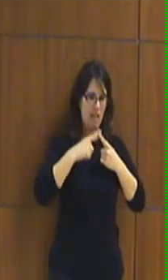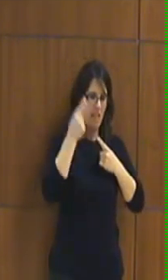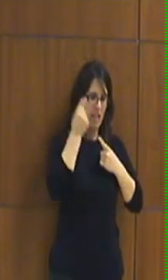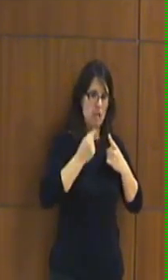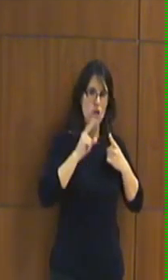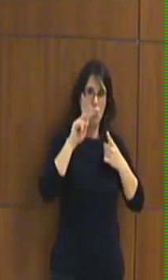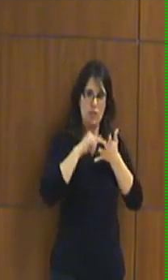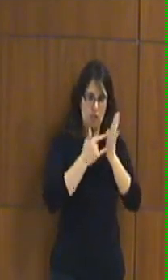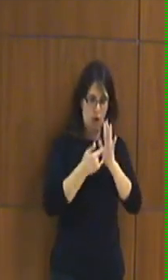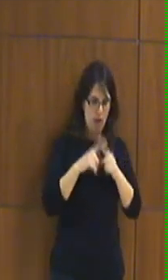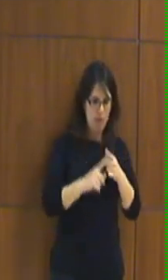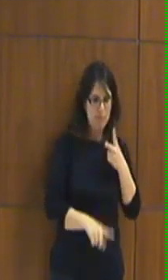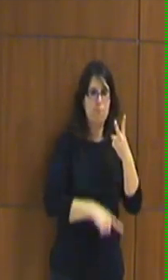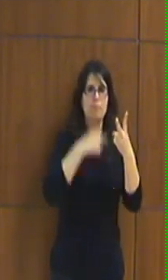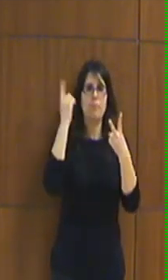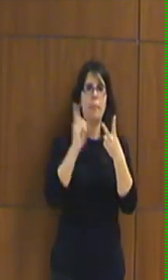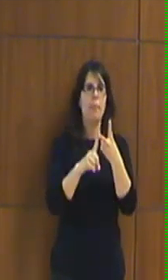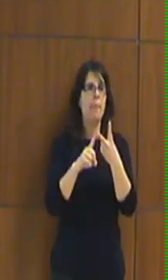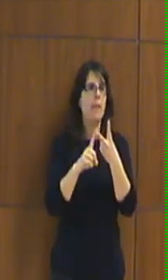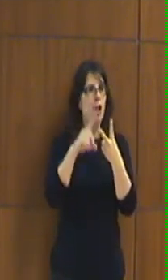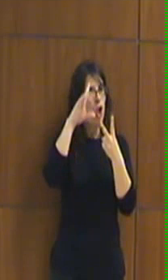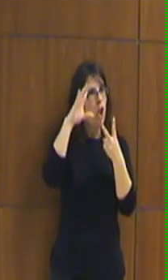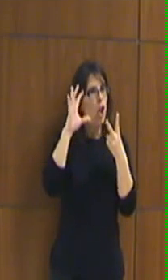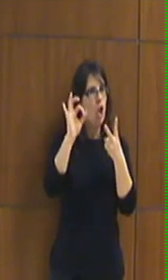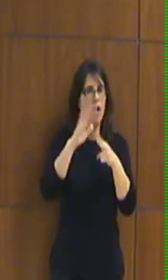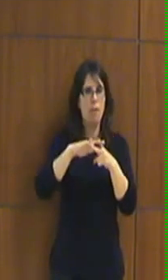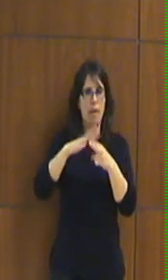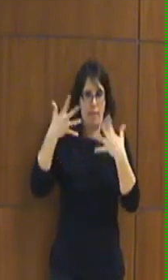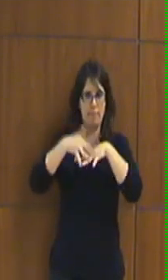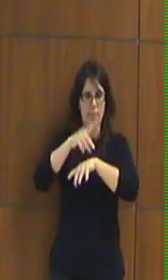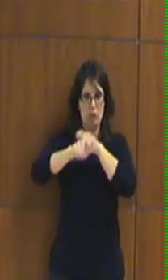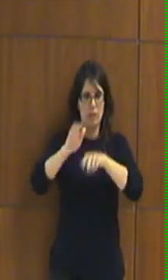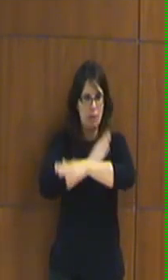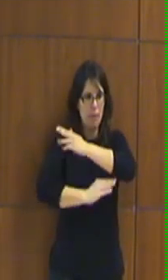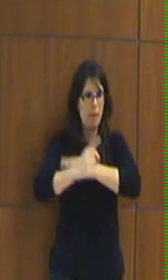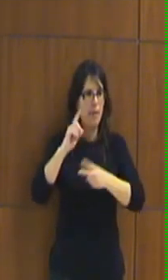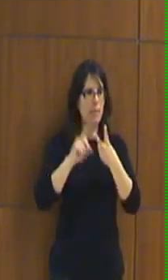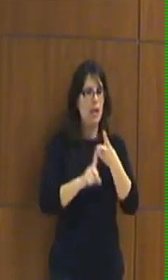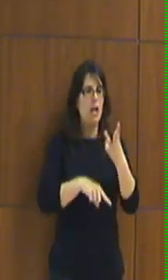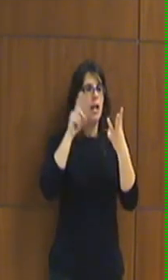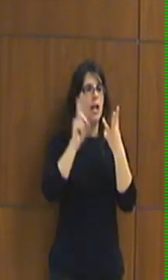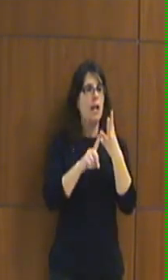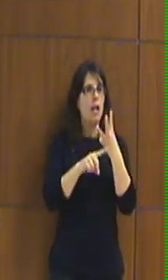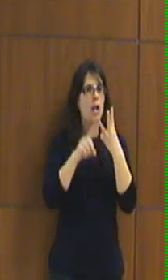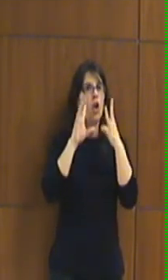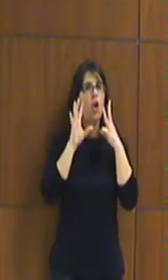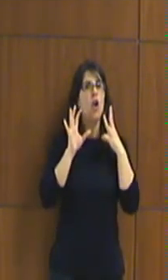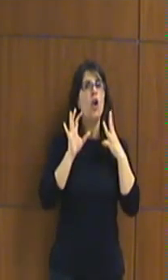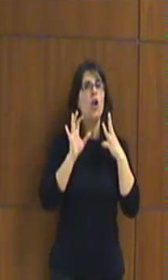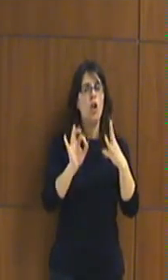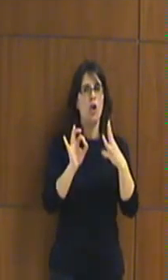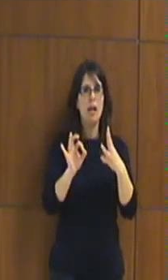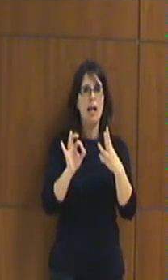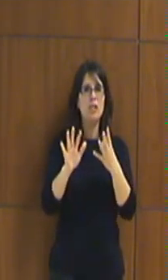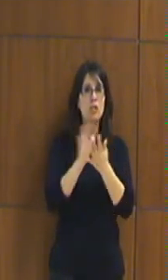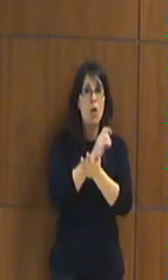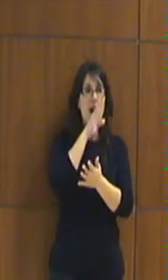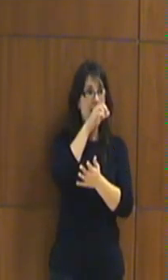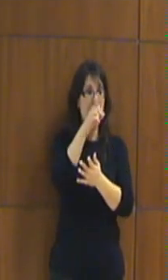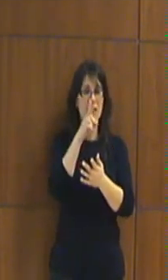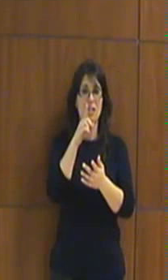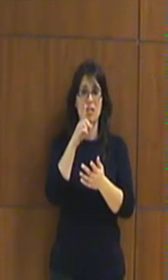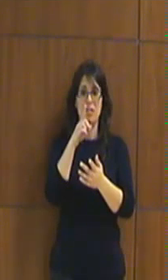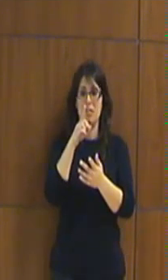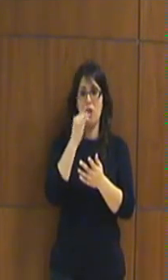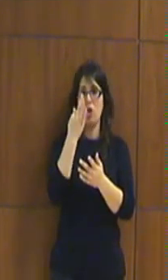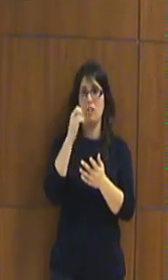tecnologías, sentido común a la hora de integrar personas con discapacidad, sentido común en todo y cada uno de los puntos que has dicho. Es decir, cuando